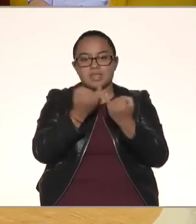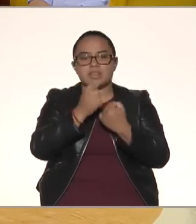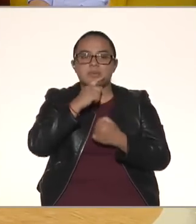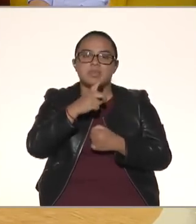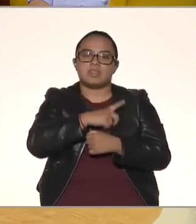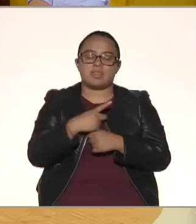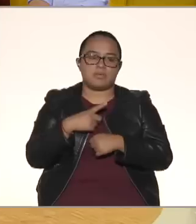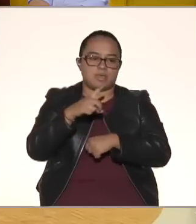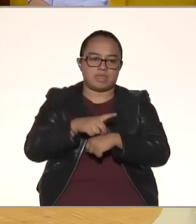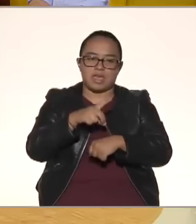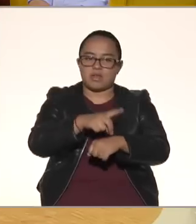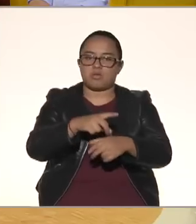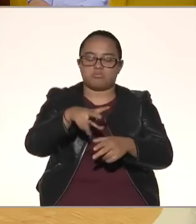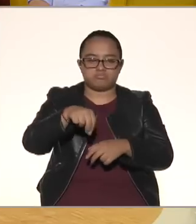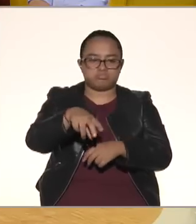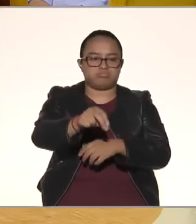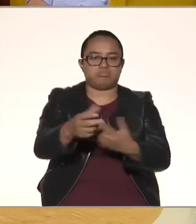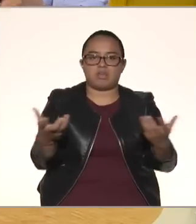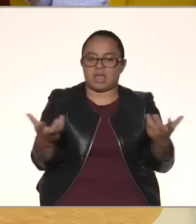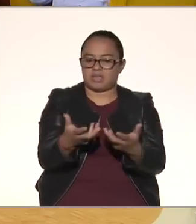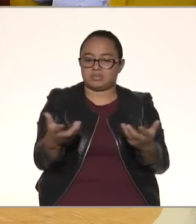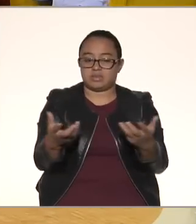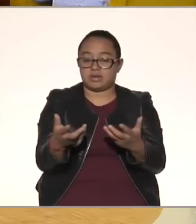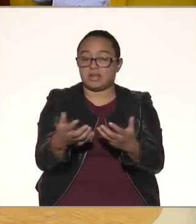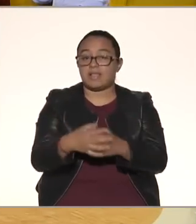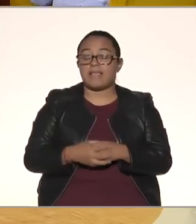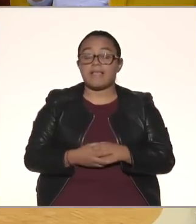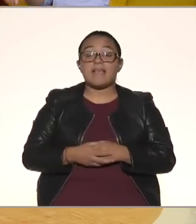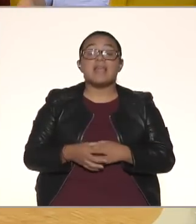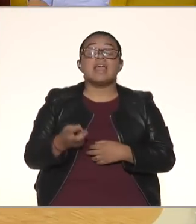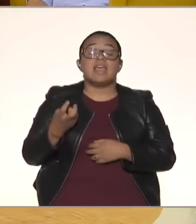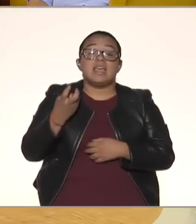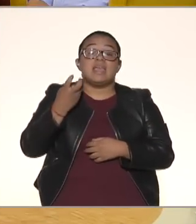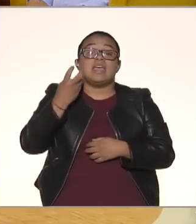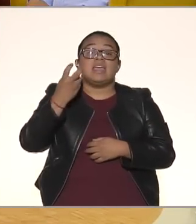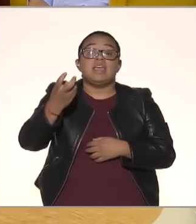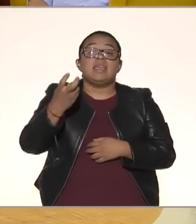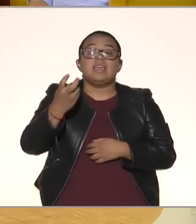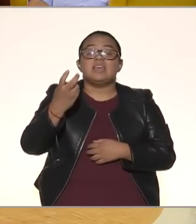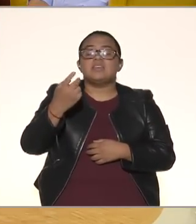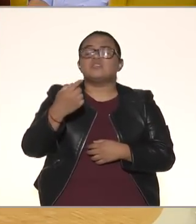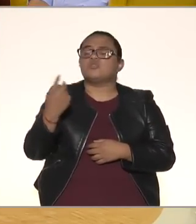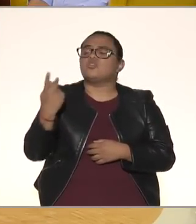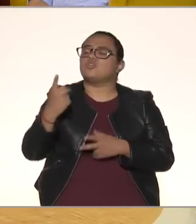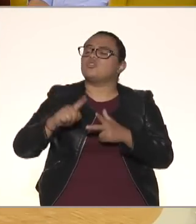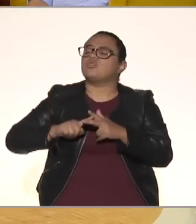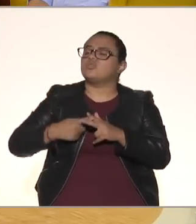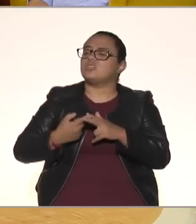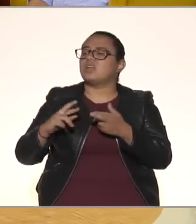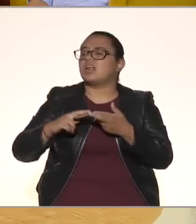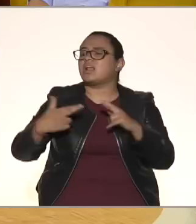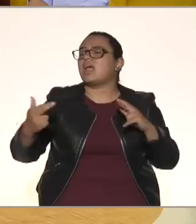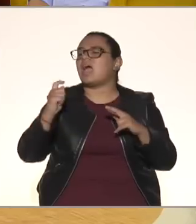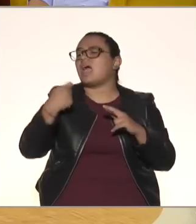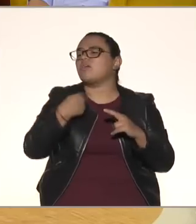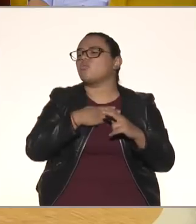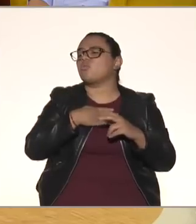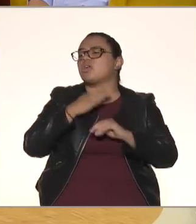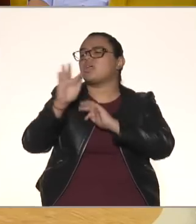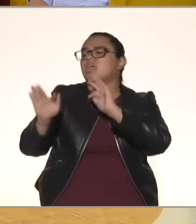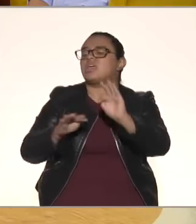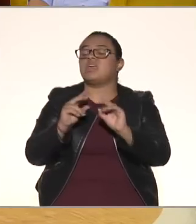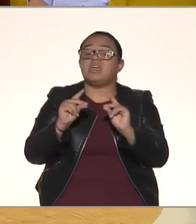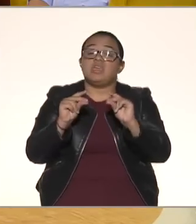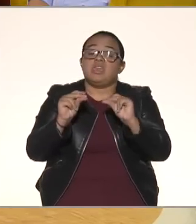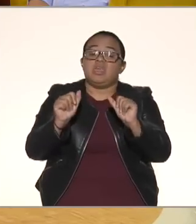¿no? O sea, justo como, como lo mencionan, pues no es un momento absoluto, ¿no? No es que yo empecé una relación, siendo generoso, y de